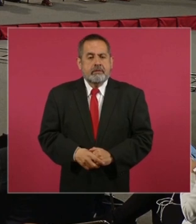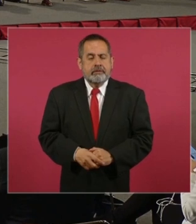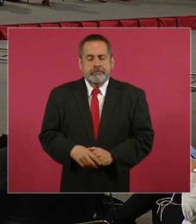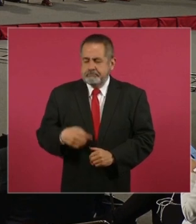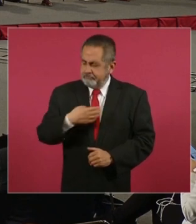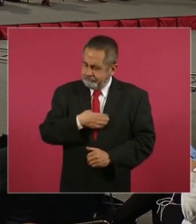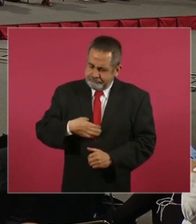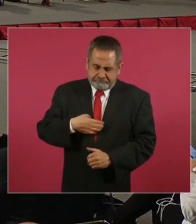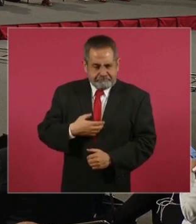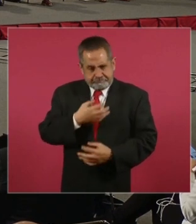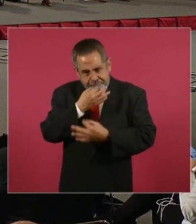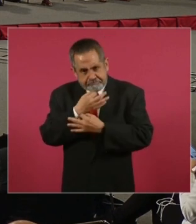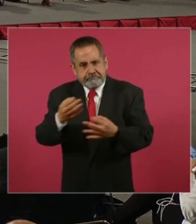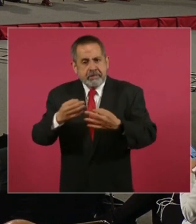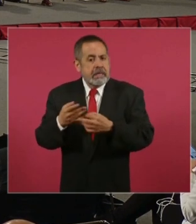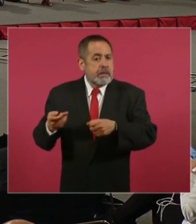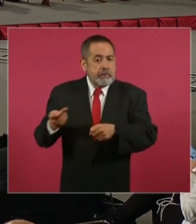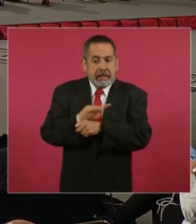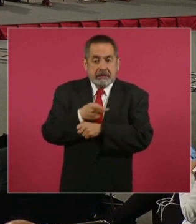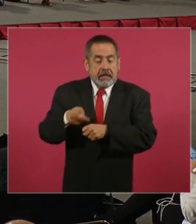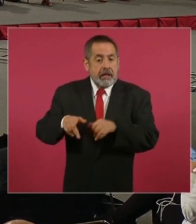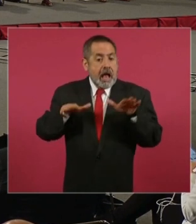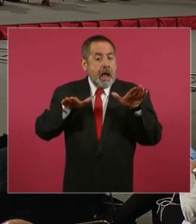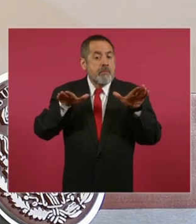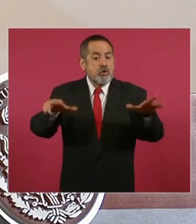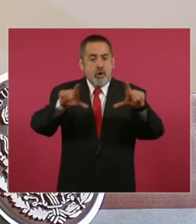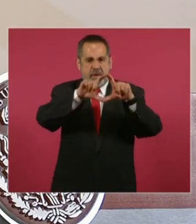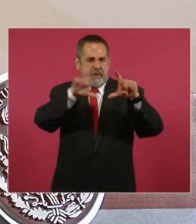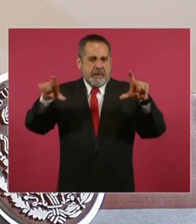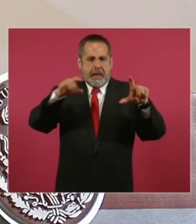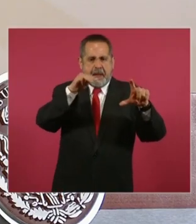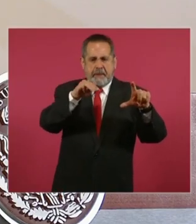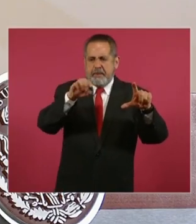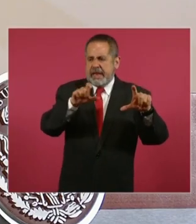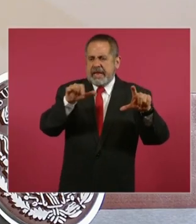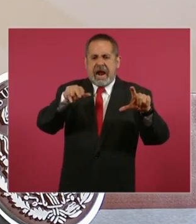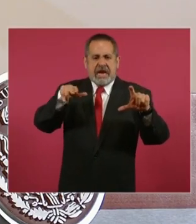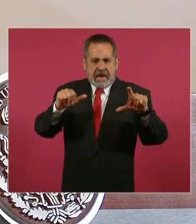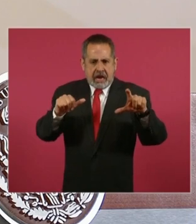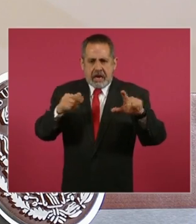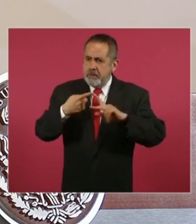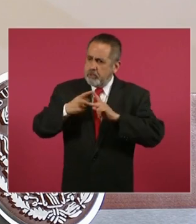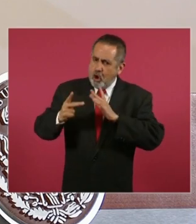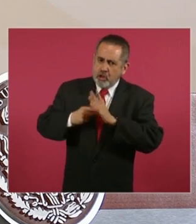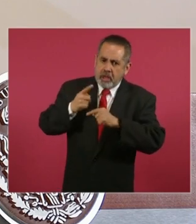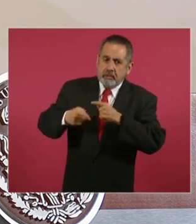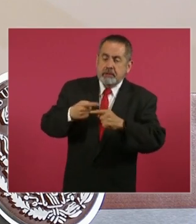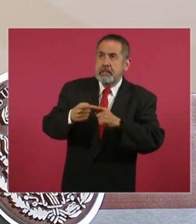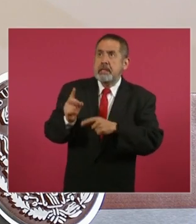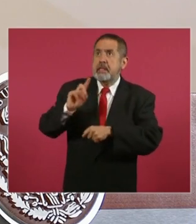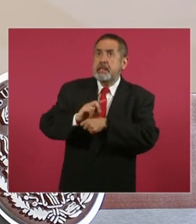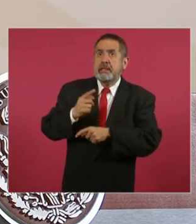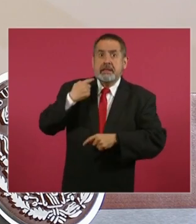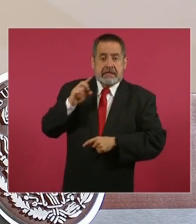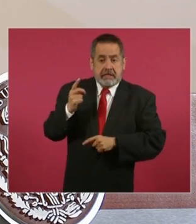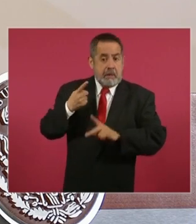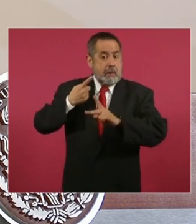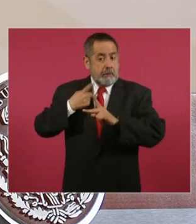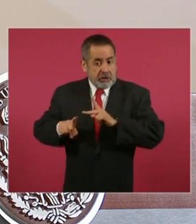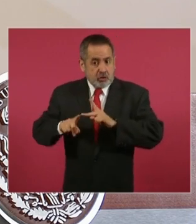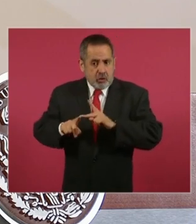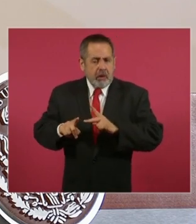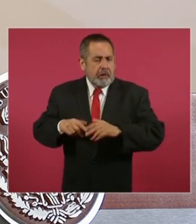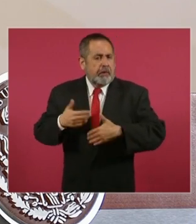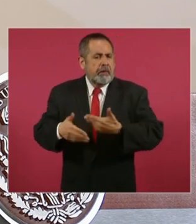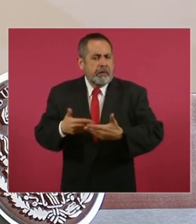complace informarles los avances en las operaciones de Mexicana después de haber retomado el vuelo el pasado mes de diciembre.